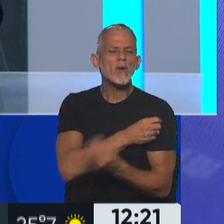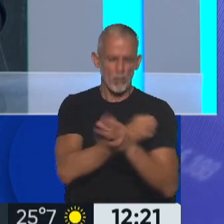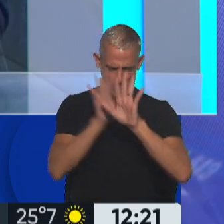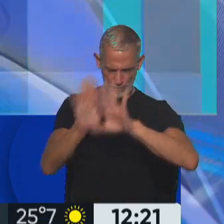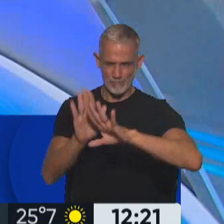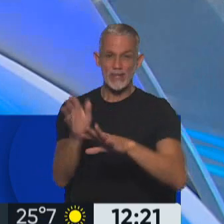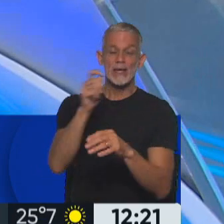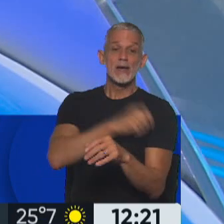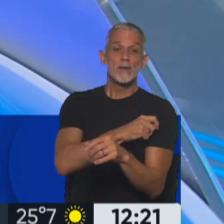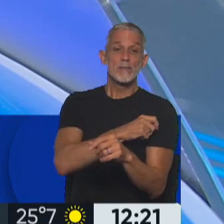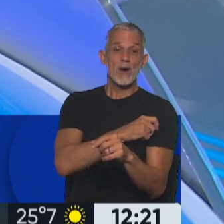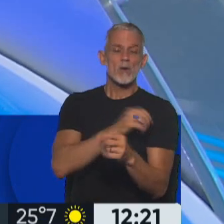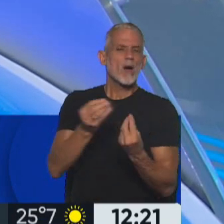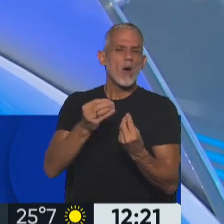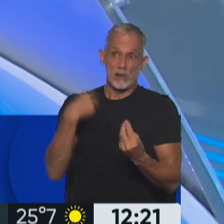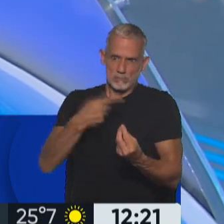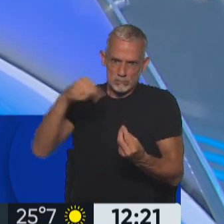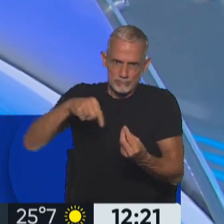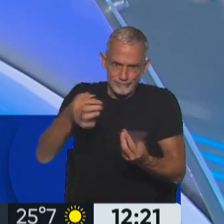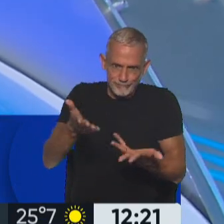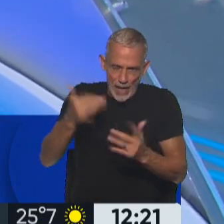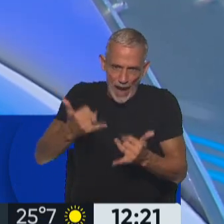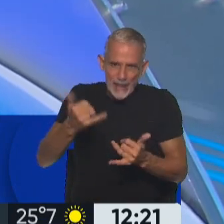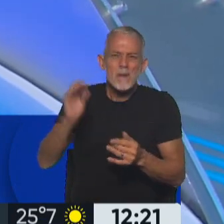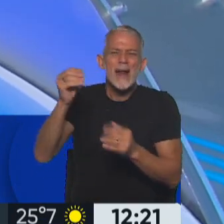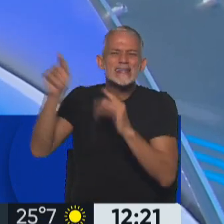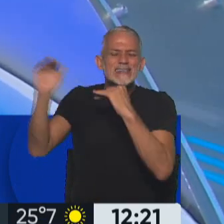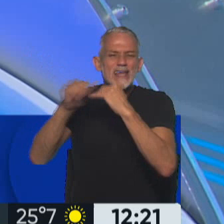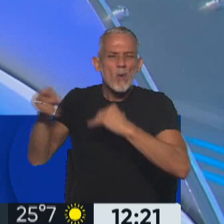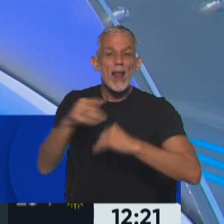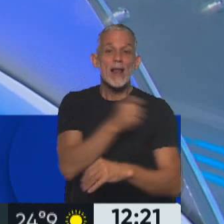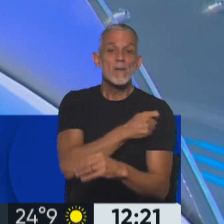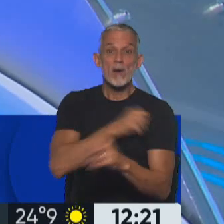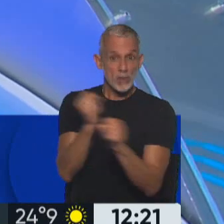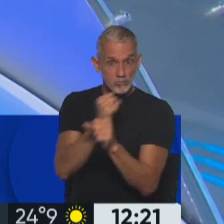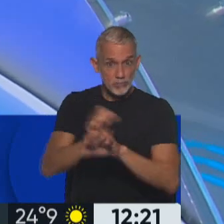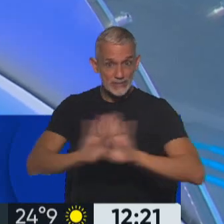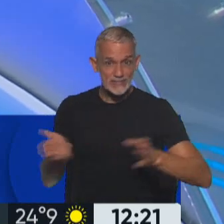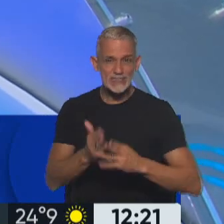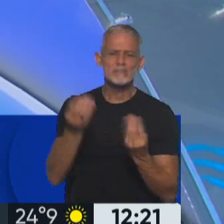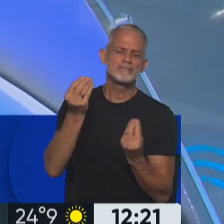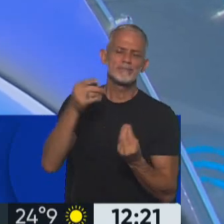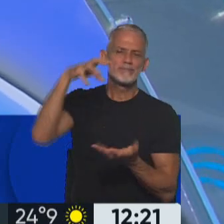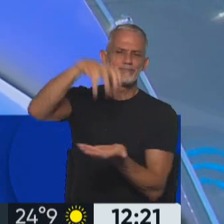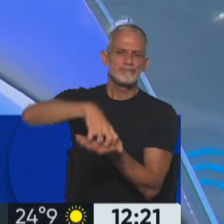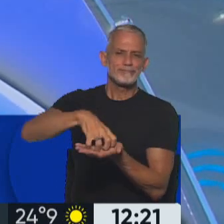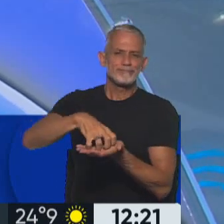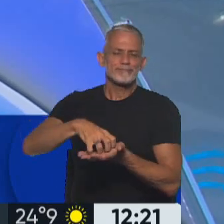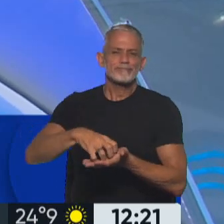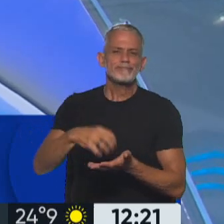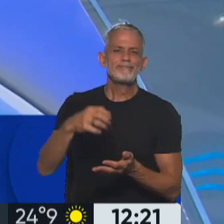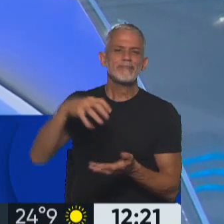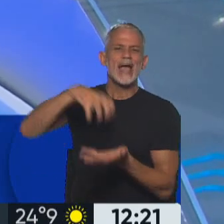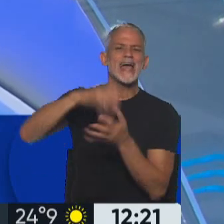entonces, en este segundo contexto, que es el que estamos viviendo y es el que Sí. vive Brasil, Sí. la vacuna ha sido aprobada por la organización, por la